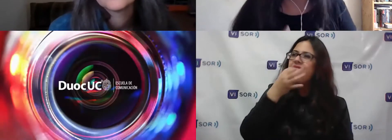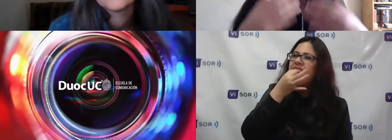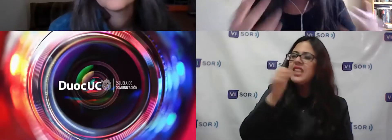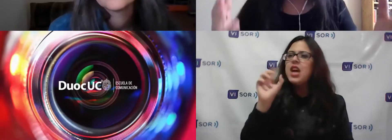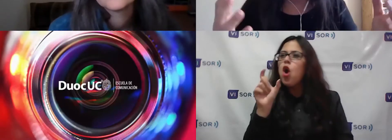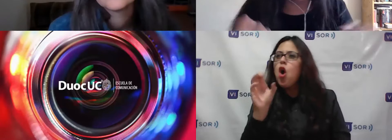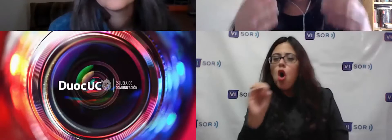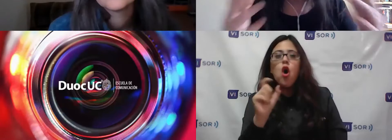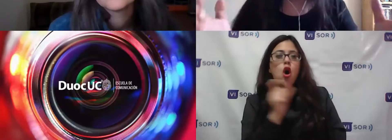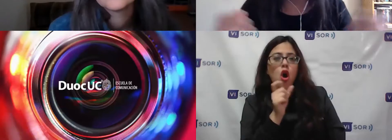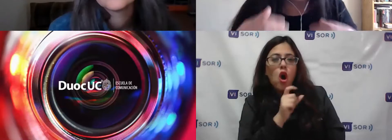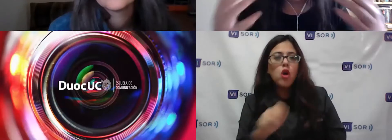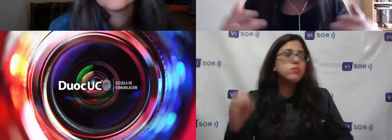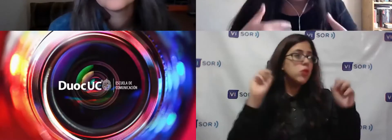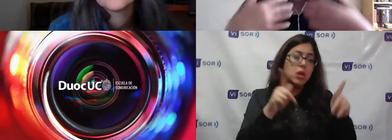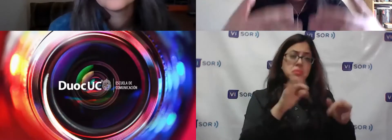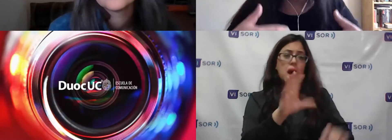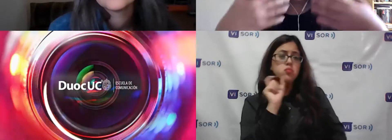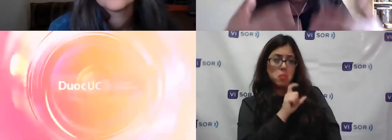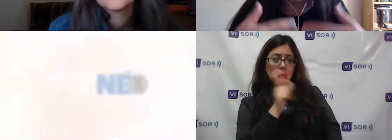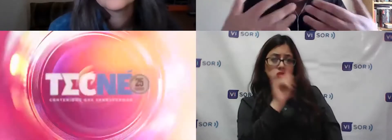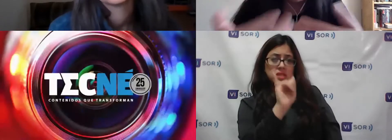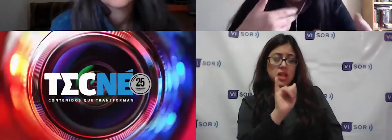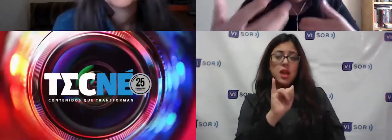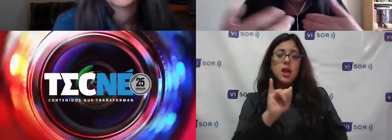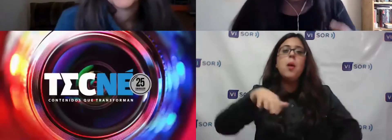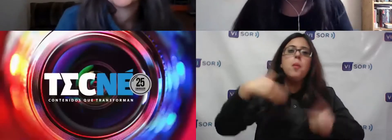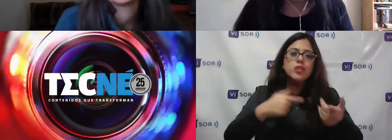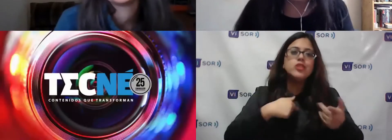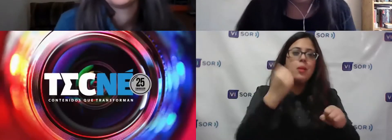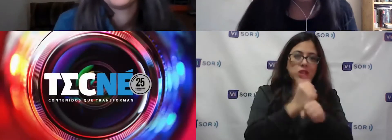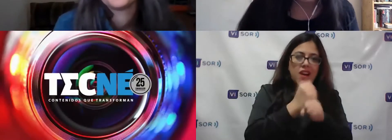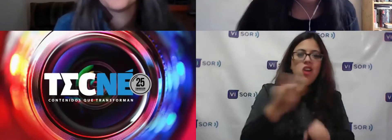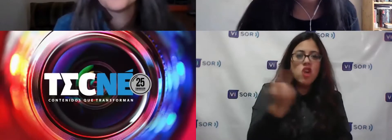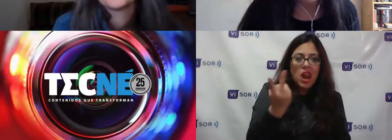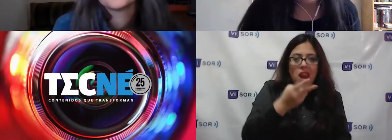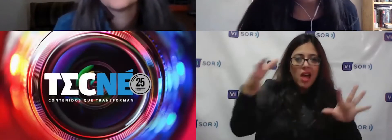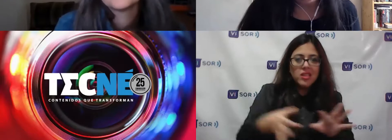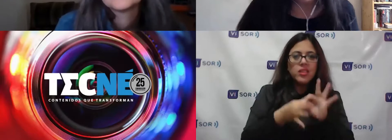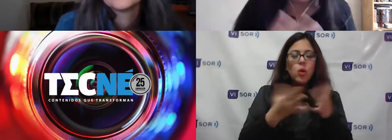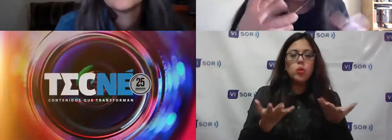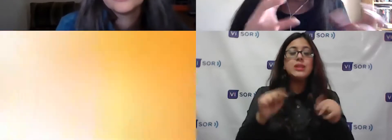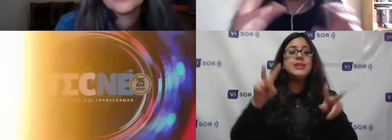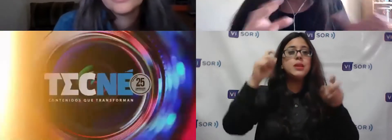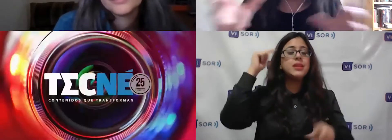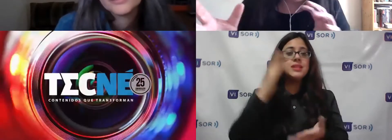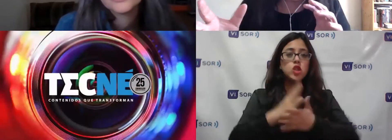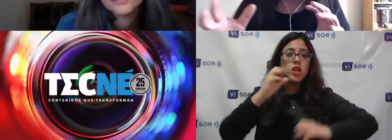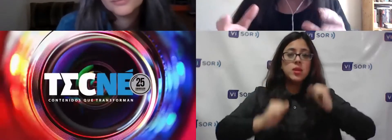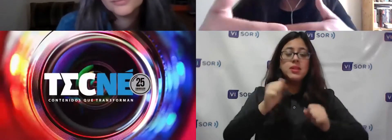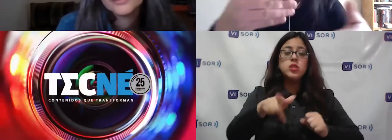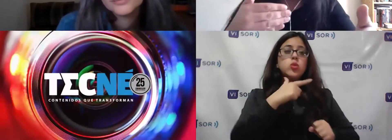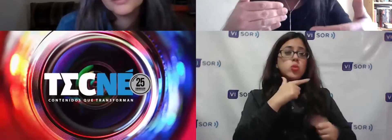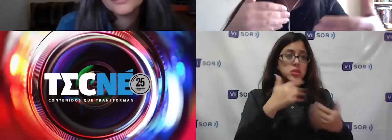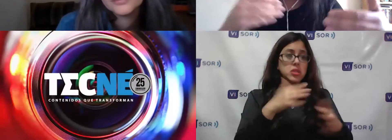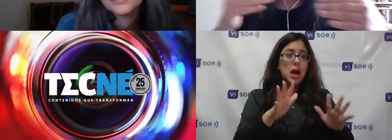ok es rojo que o sea para lo estoy trabajando estamos trabajando juntas no y en las decisiones de industria si tú quieres más prácticas